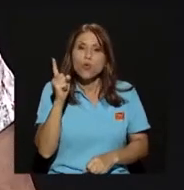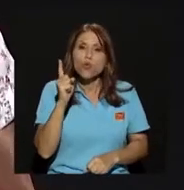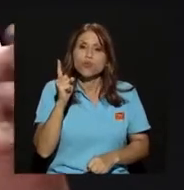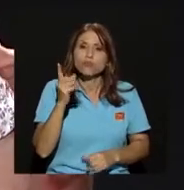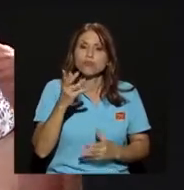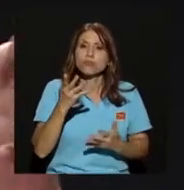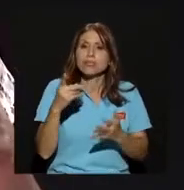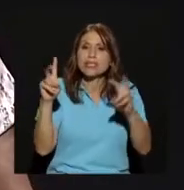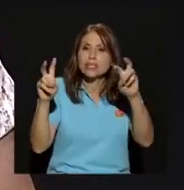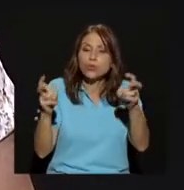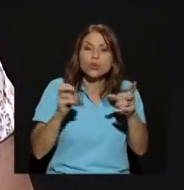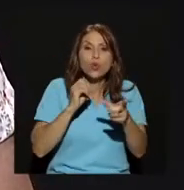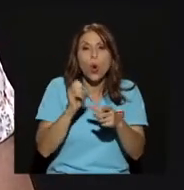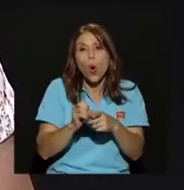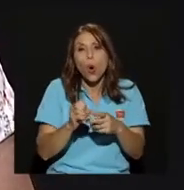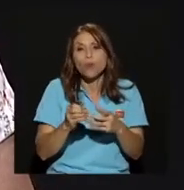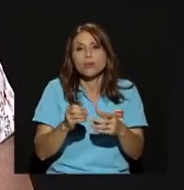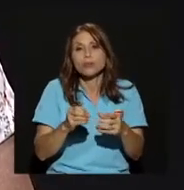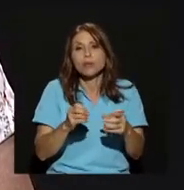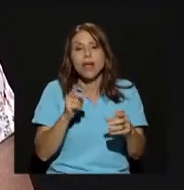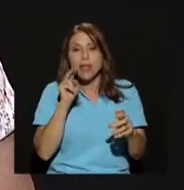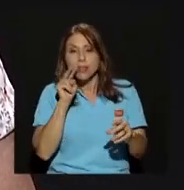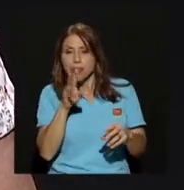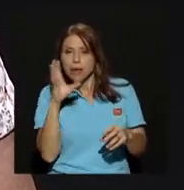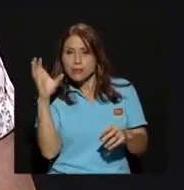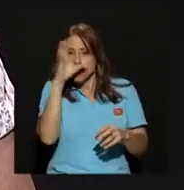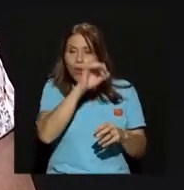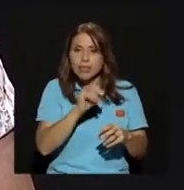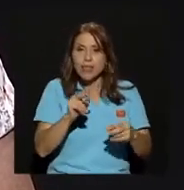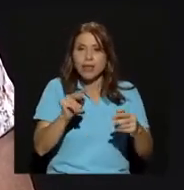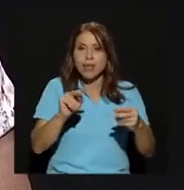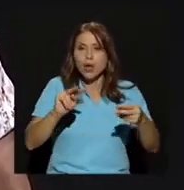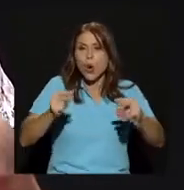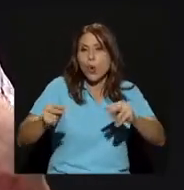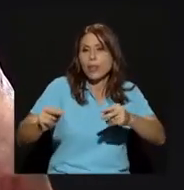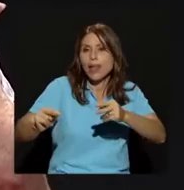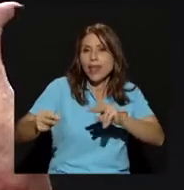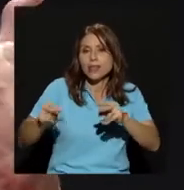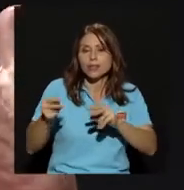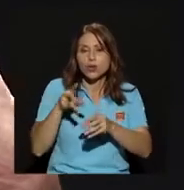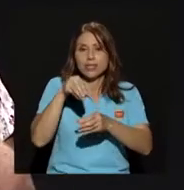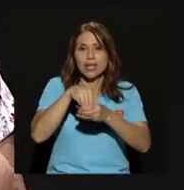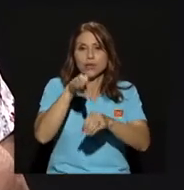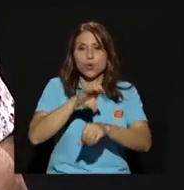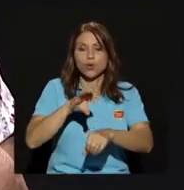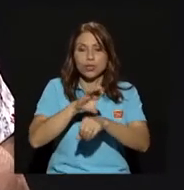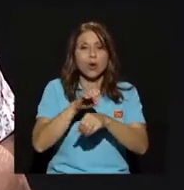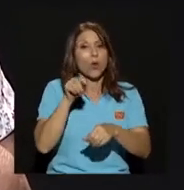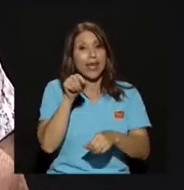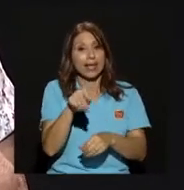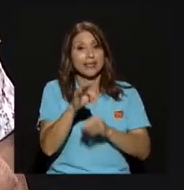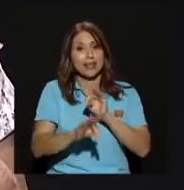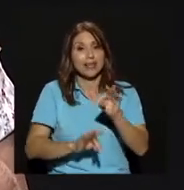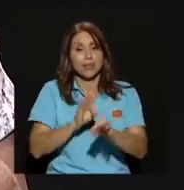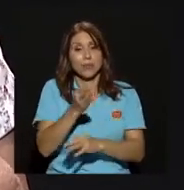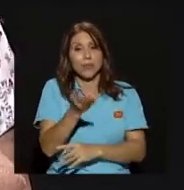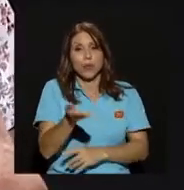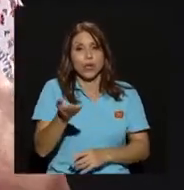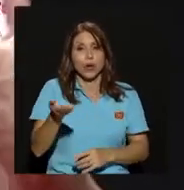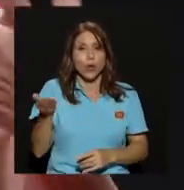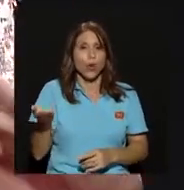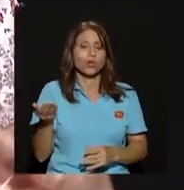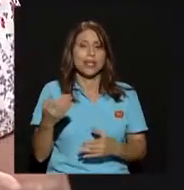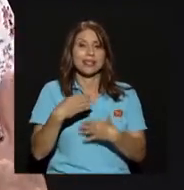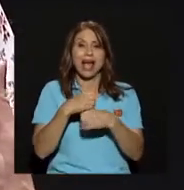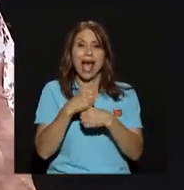visualizar incluso contradicciones que se dan dentro del Consejo. Entonces, ese tipo de cosas yo creo que hace también de